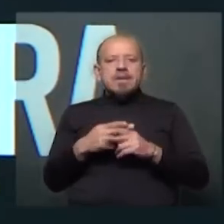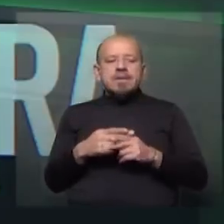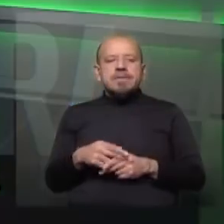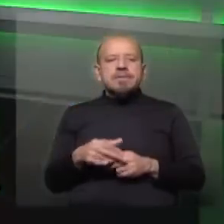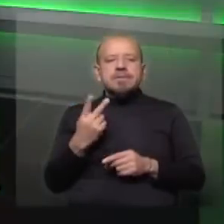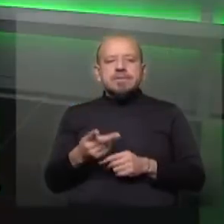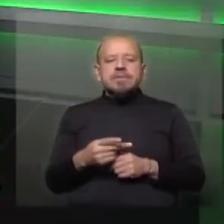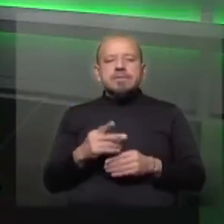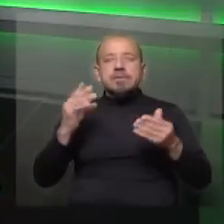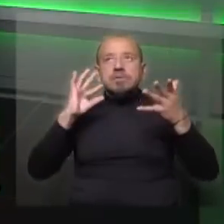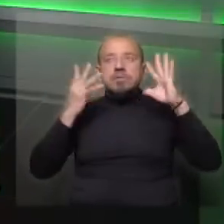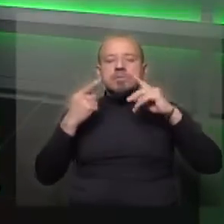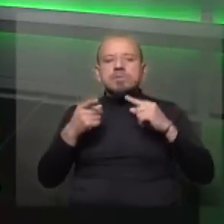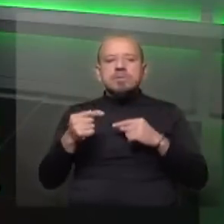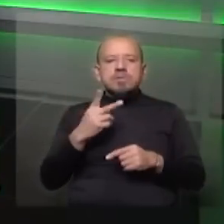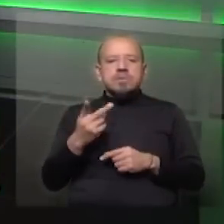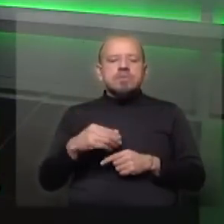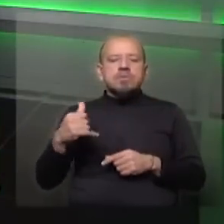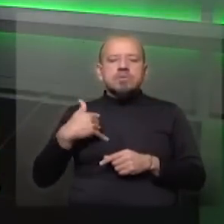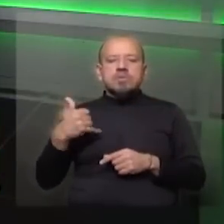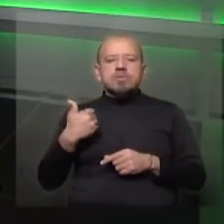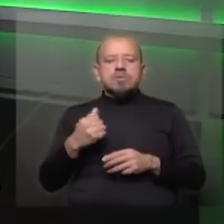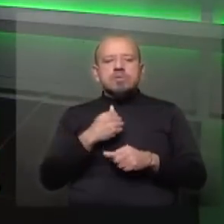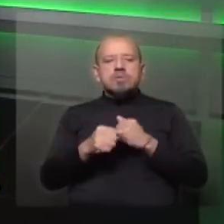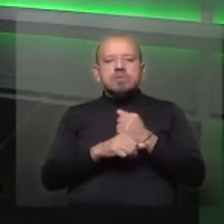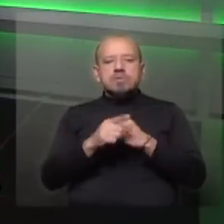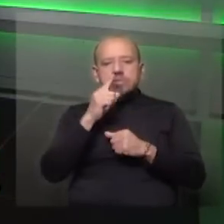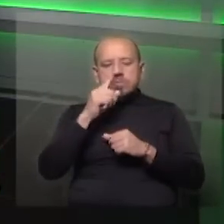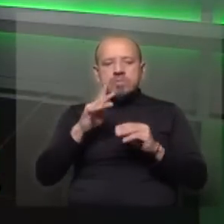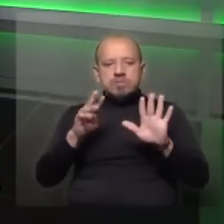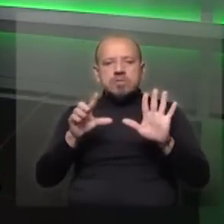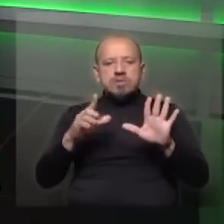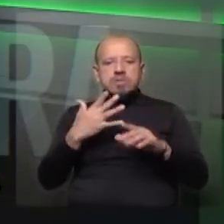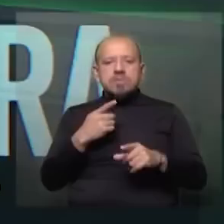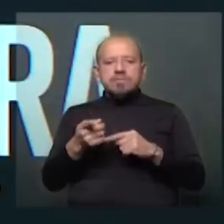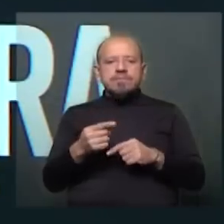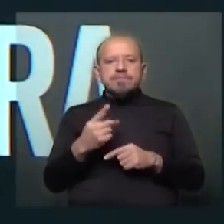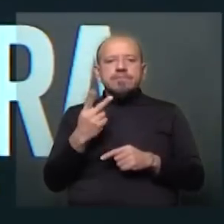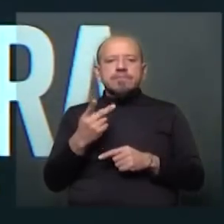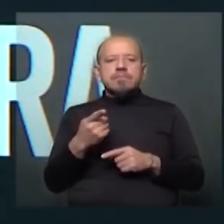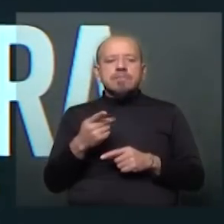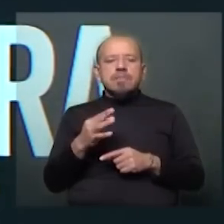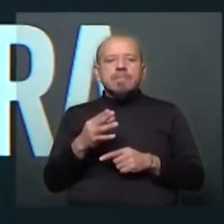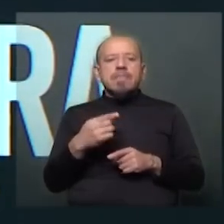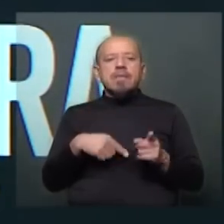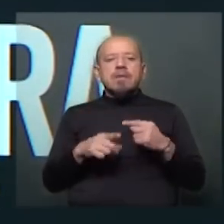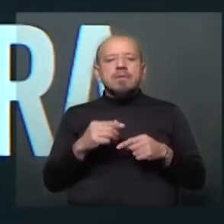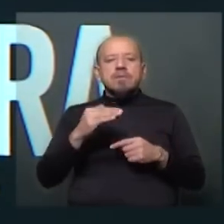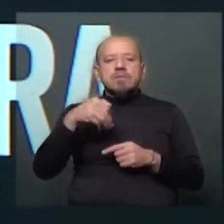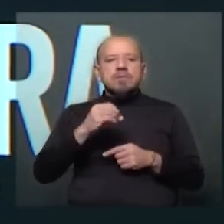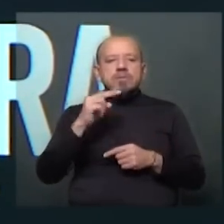tormenta son dos jóvenes que en el año 75 están militando activamente son parte de dos células del erp y